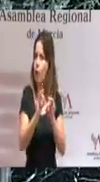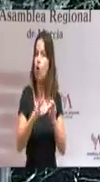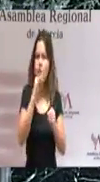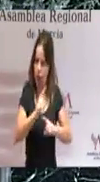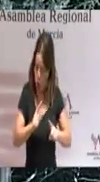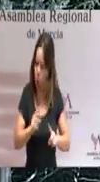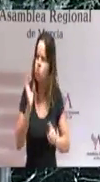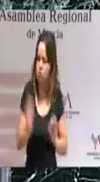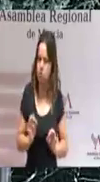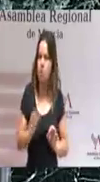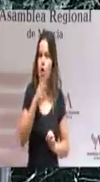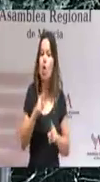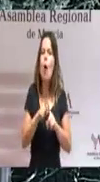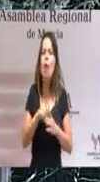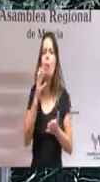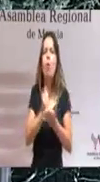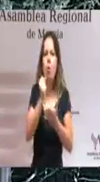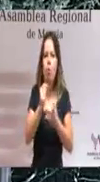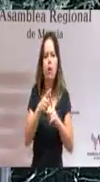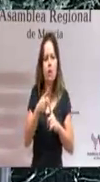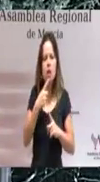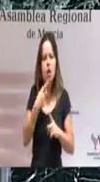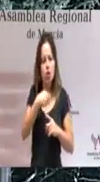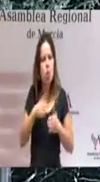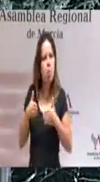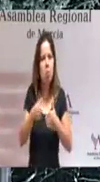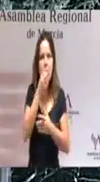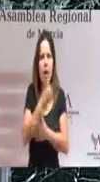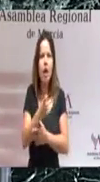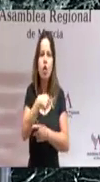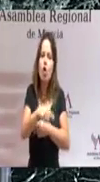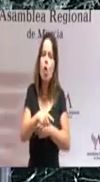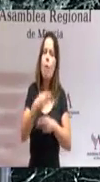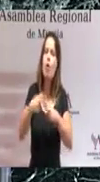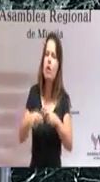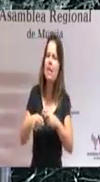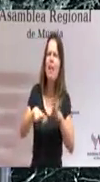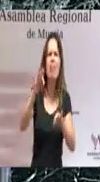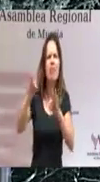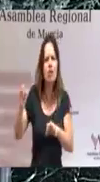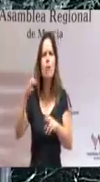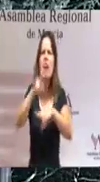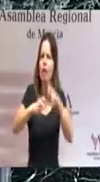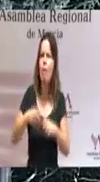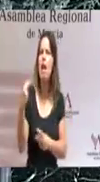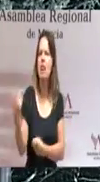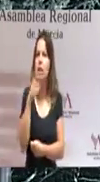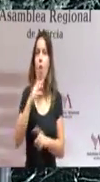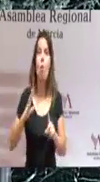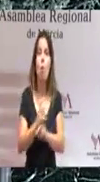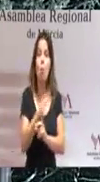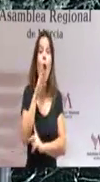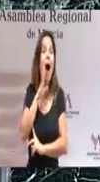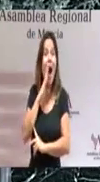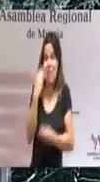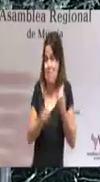siempre, pero nos marca, nos indica que estamos en el camino y haciendo las políticas, las decisiones y las reformas necesarias para conseguirlo, porque